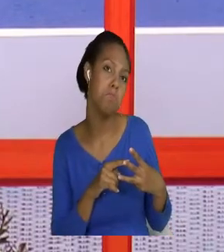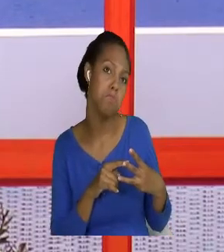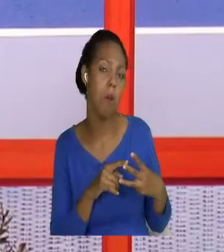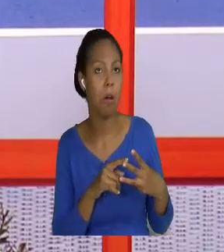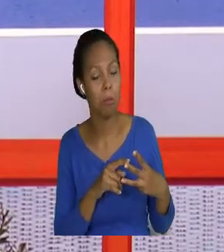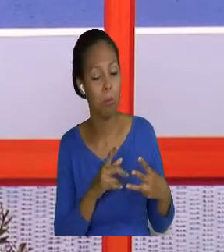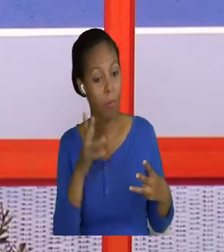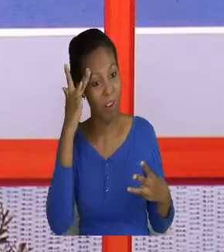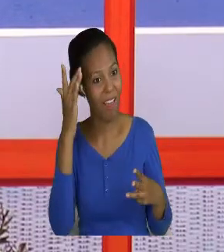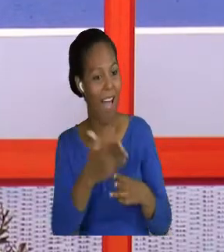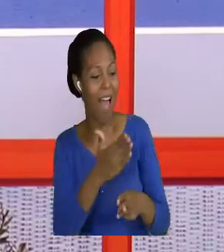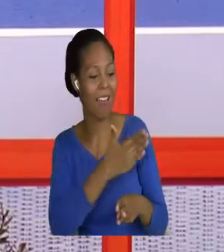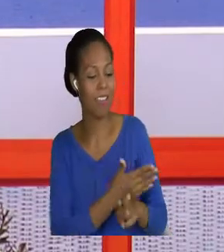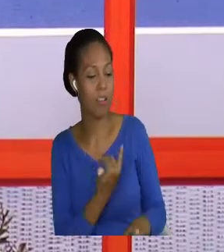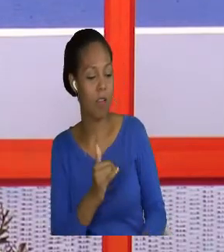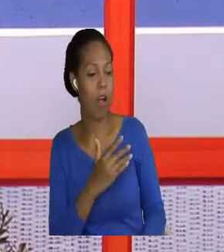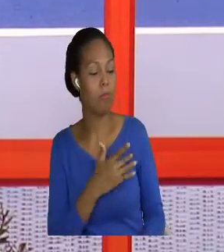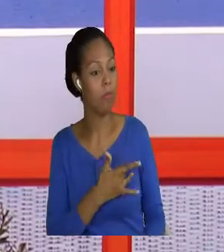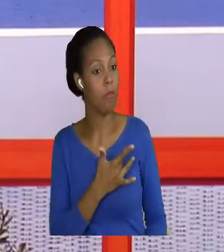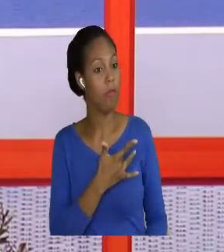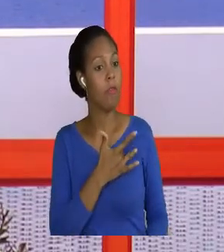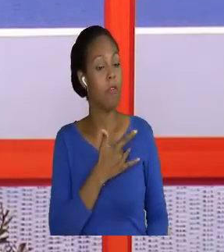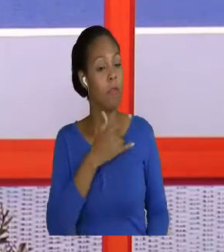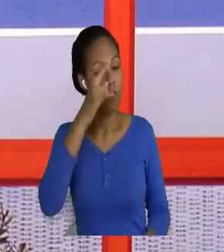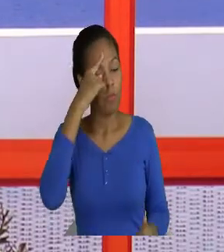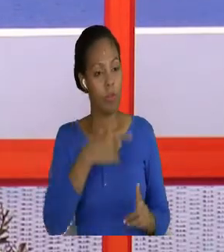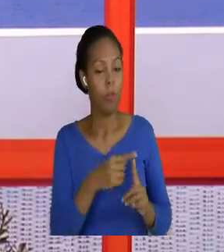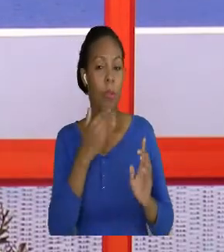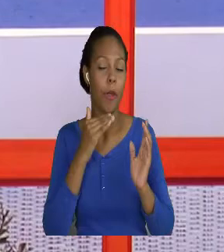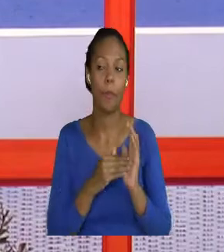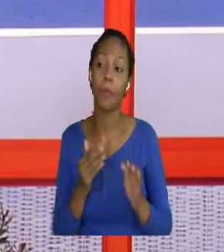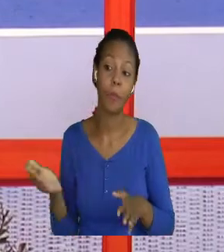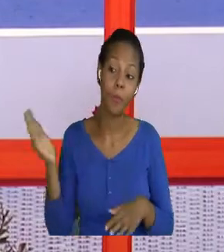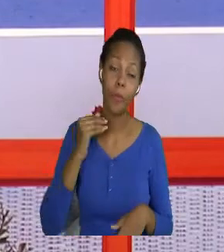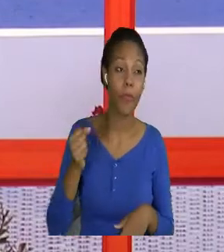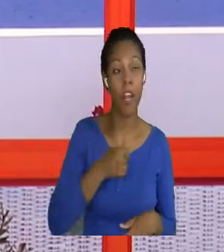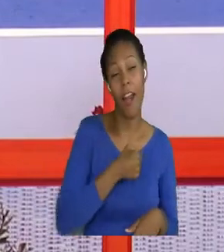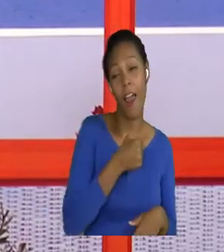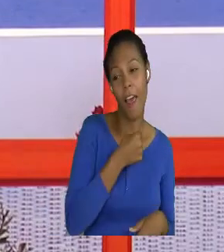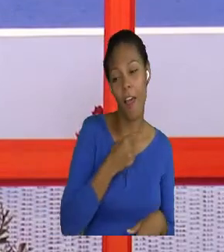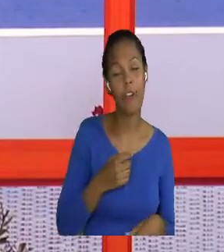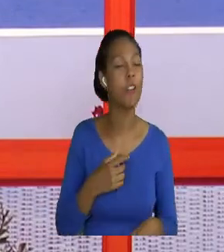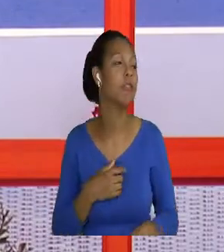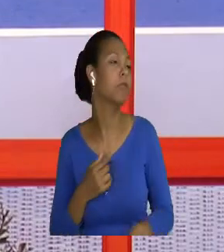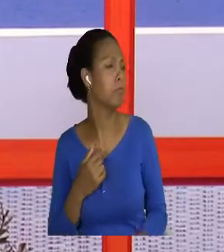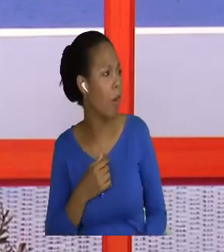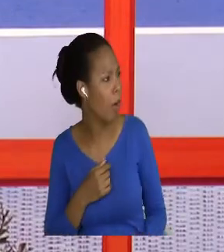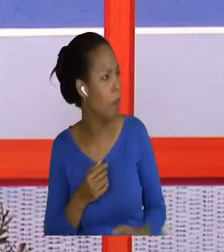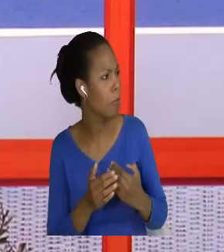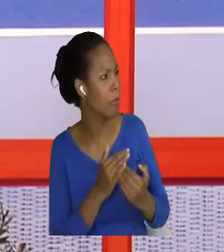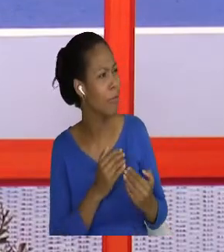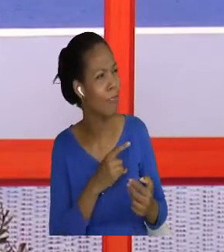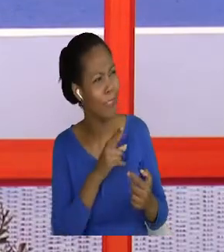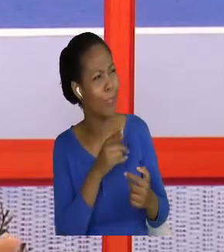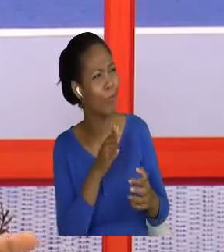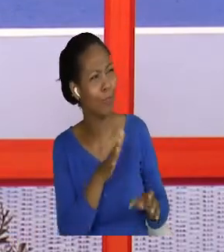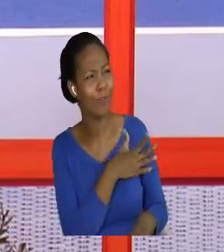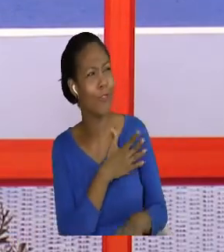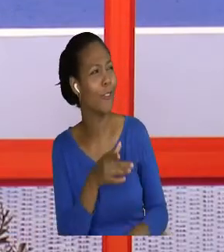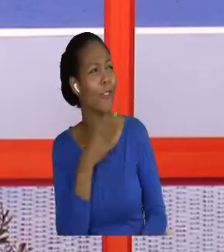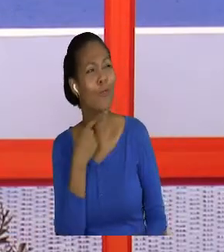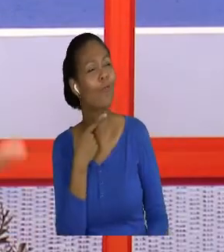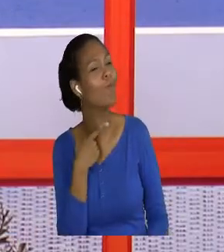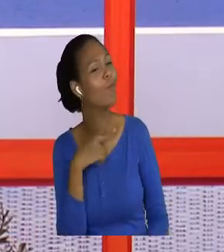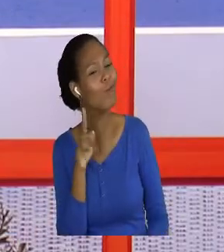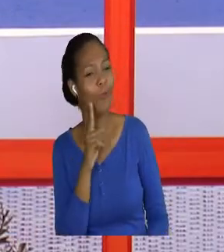decirle, en un caso dado, por ejemplo, usted lo invitan a un concierto y a usted ese concierto de música precisamente no le gusta, resulta que a usted